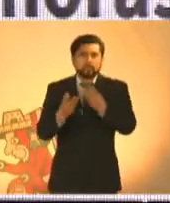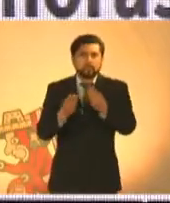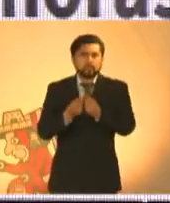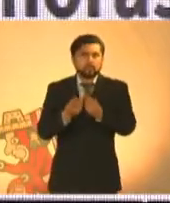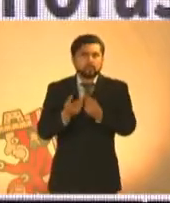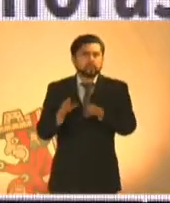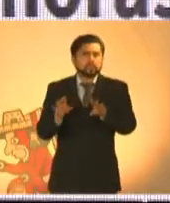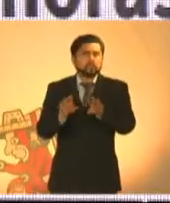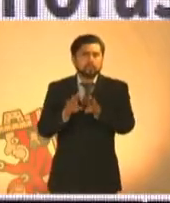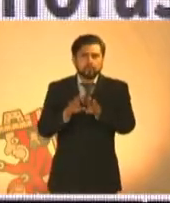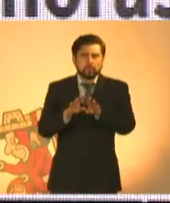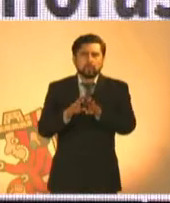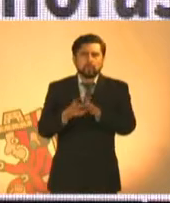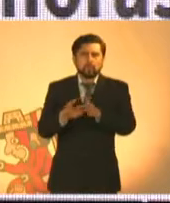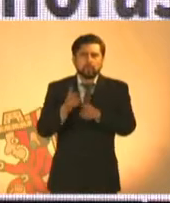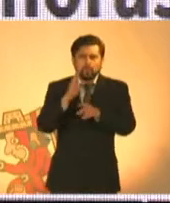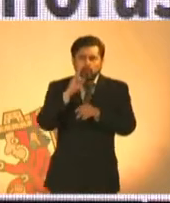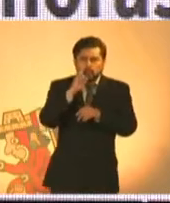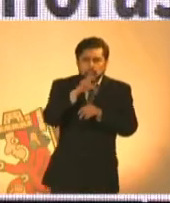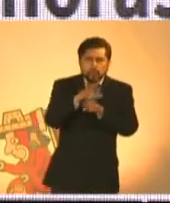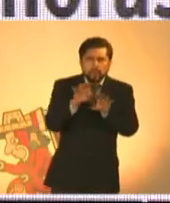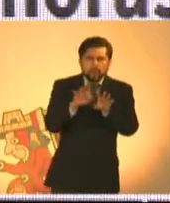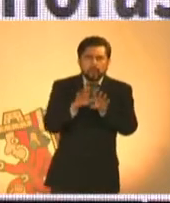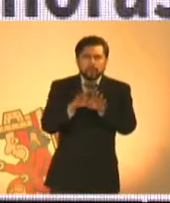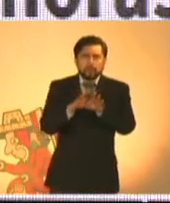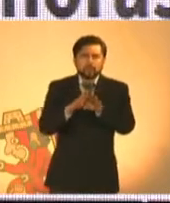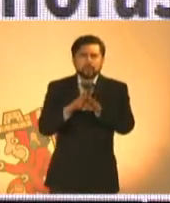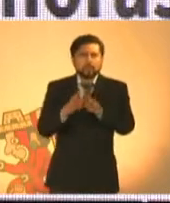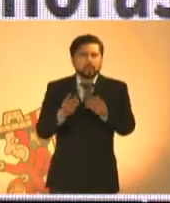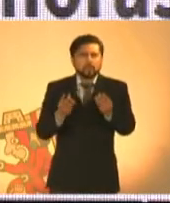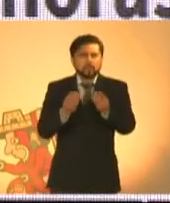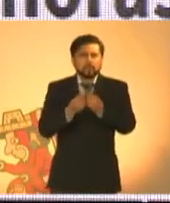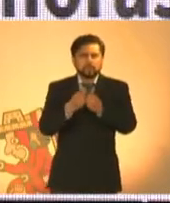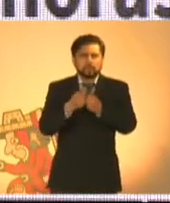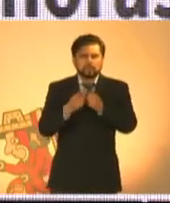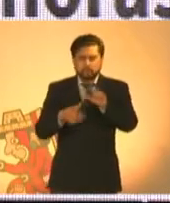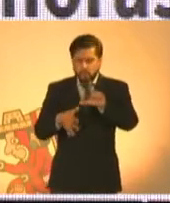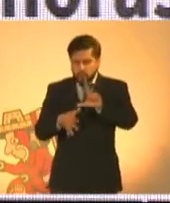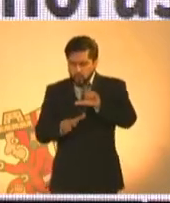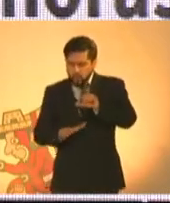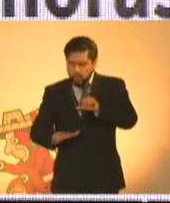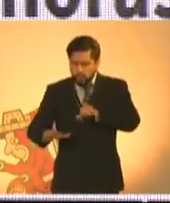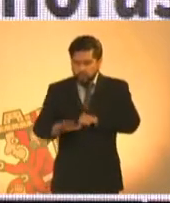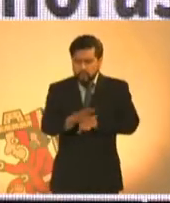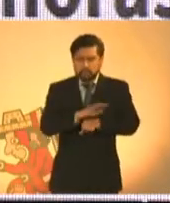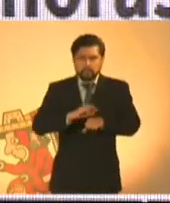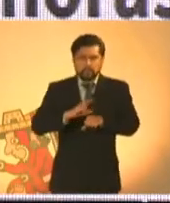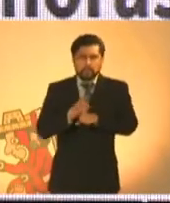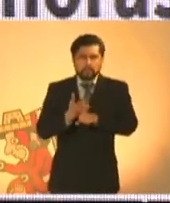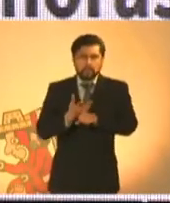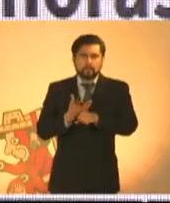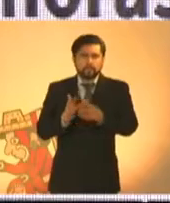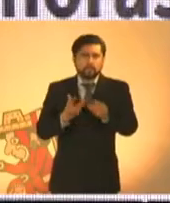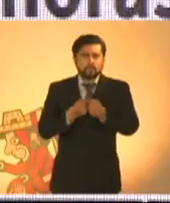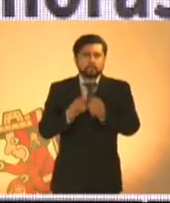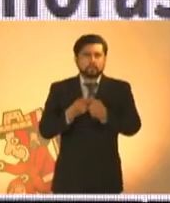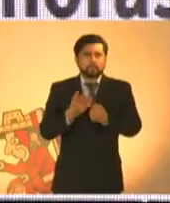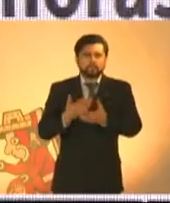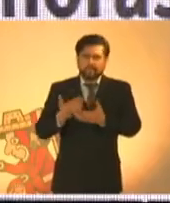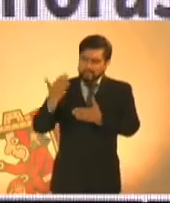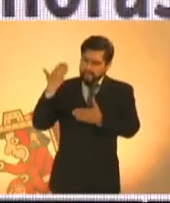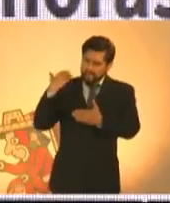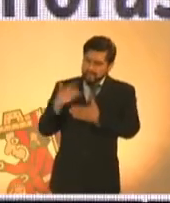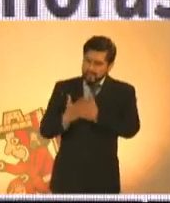somos como lo que fuimos como lo que seremos un continente hispanohablante vinculado por el presente el futuro